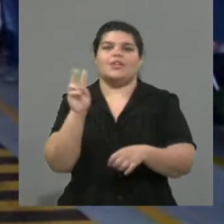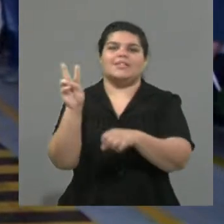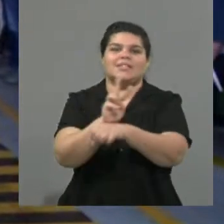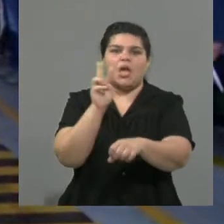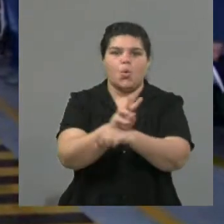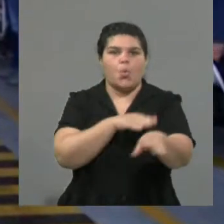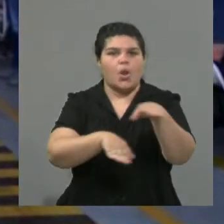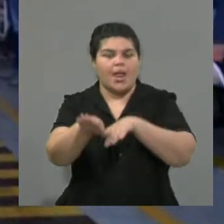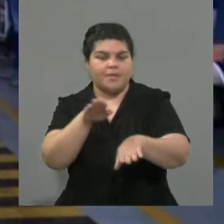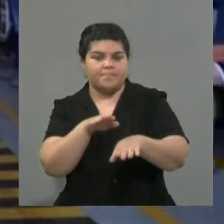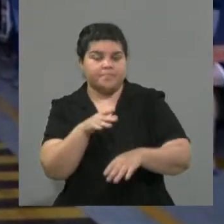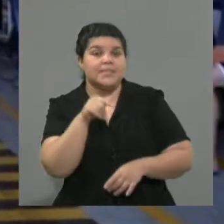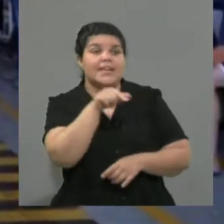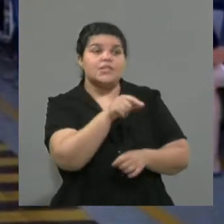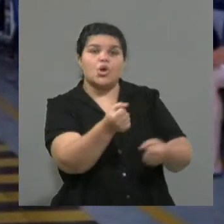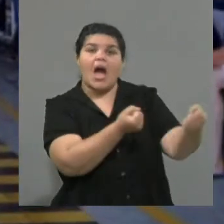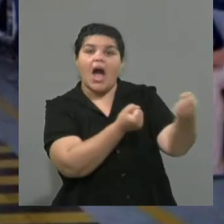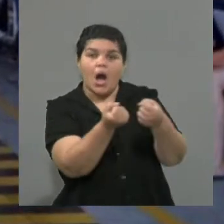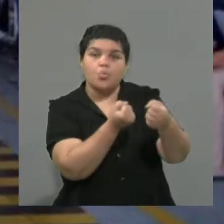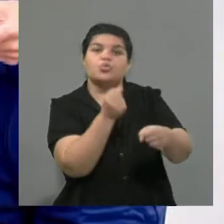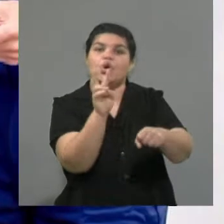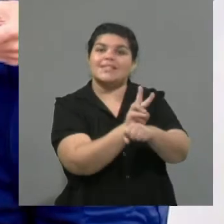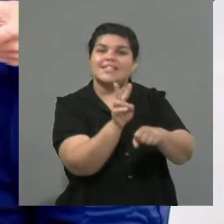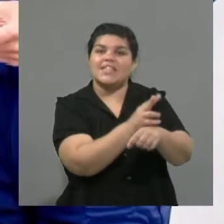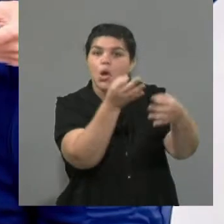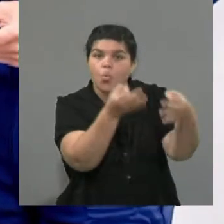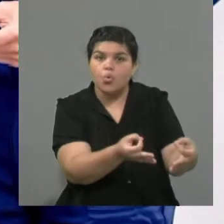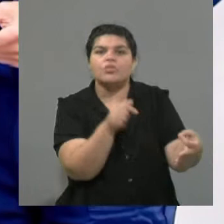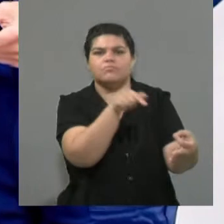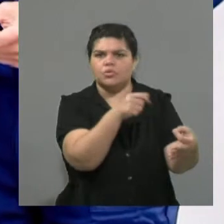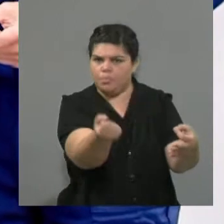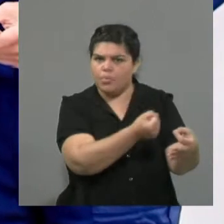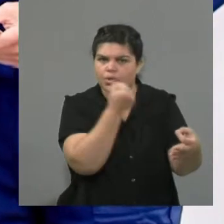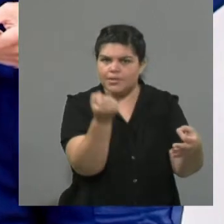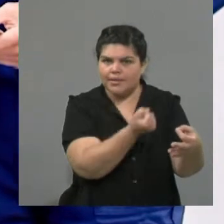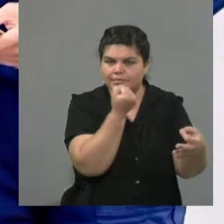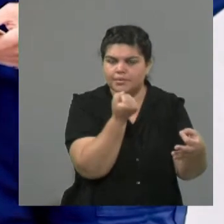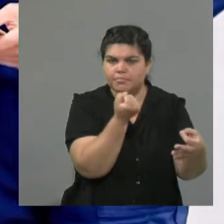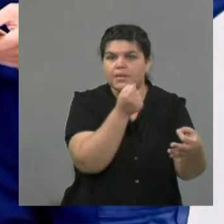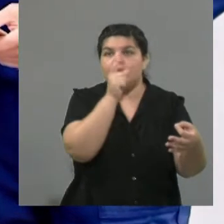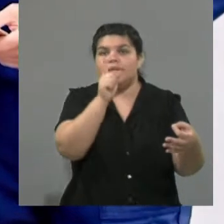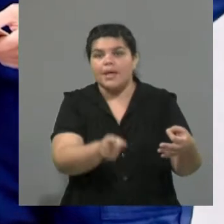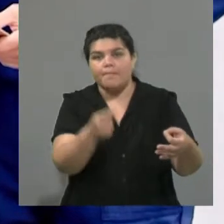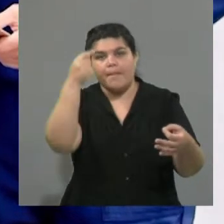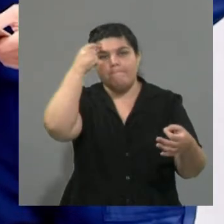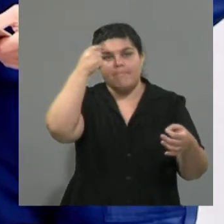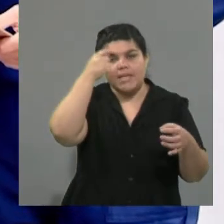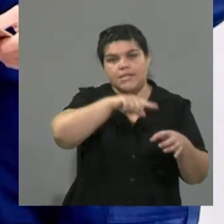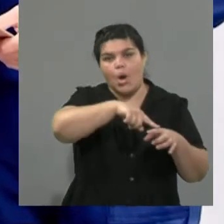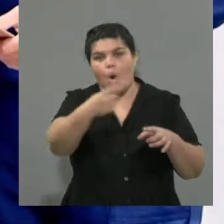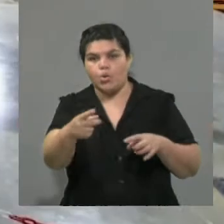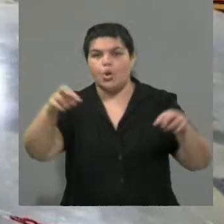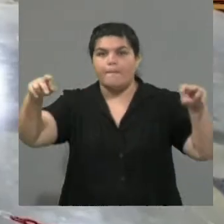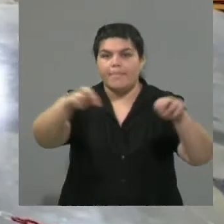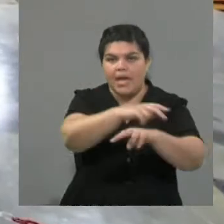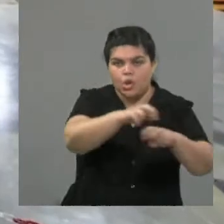seguridad vehicular forma una parte importante de esto, pero tenemos también que pensar en los peatones,